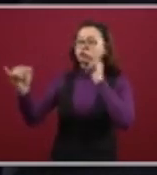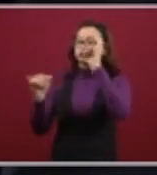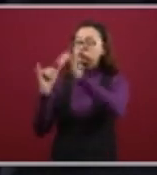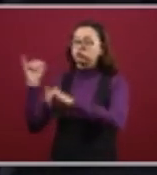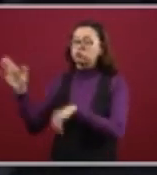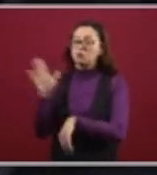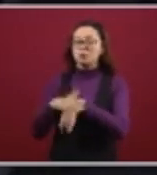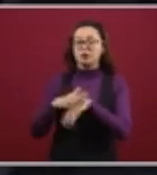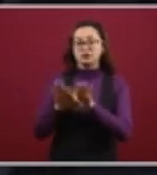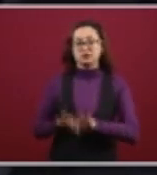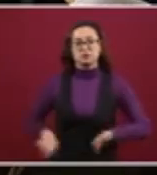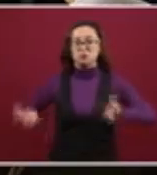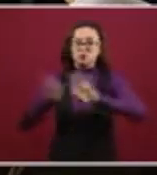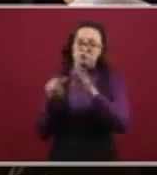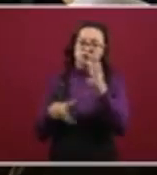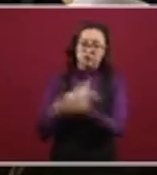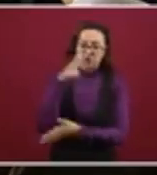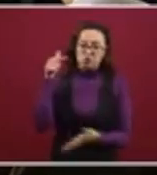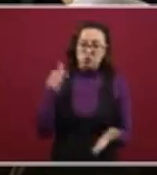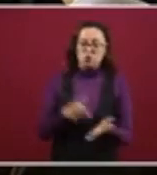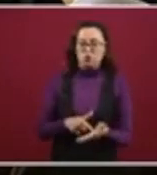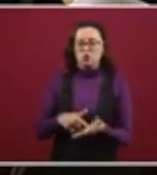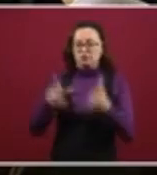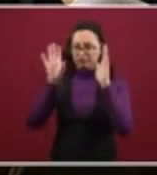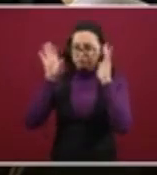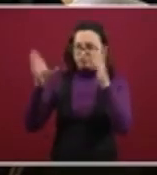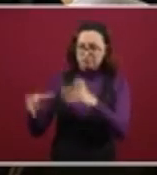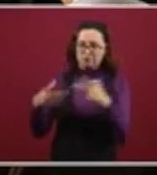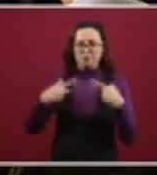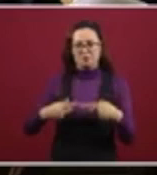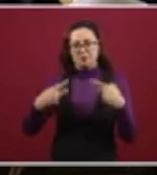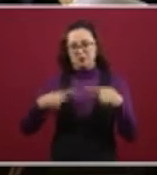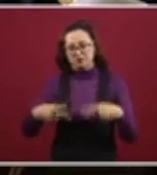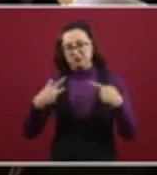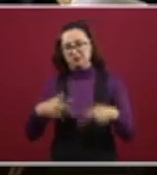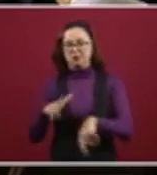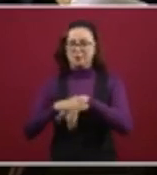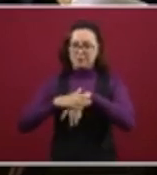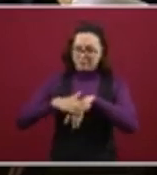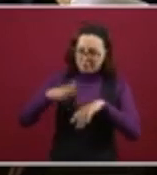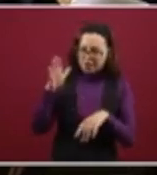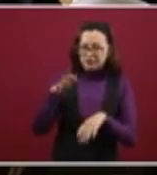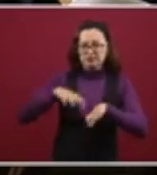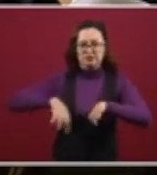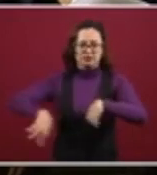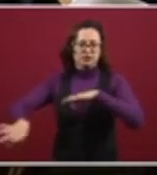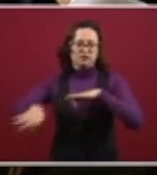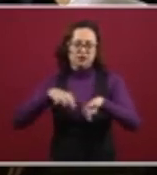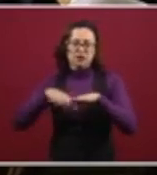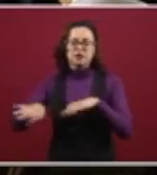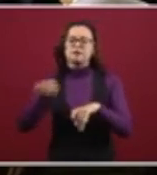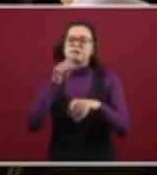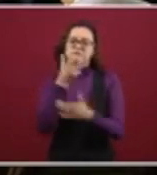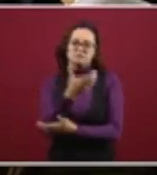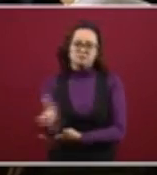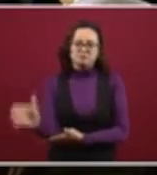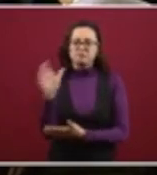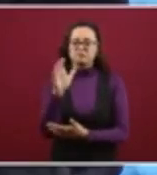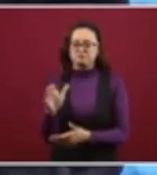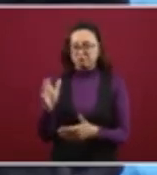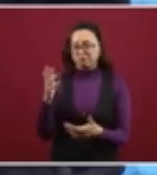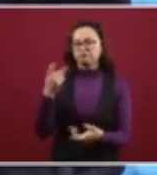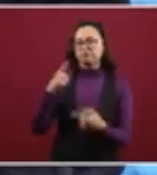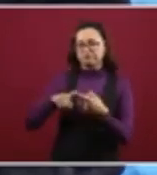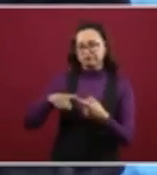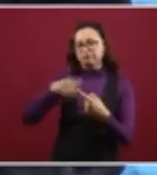prioritarias, donde vimos concentrados mayor número de productores y donde claramente se cultiva